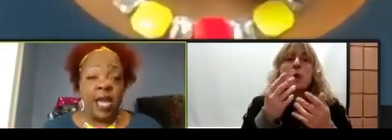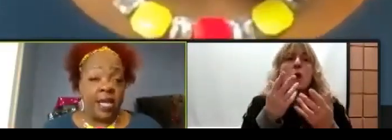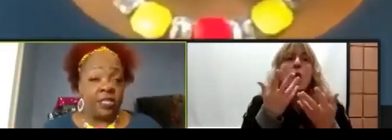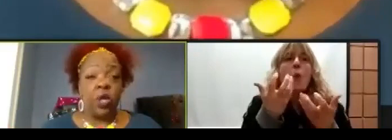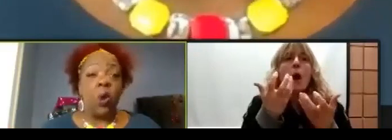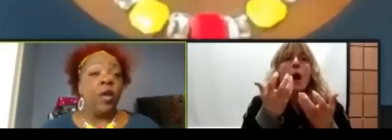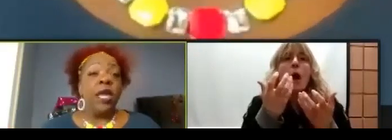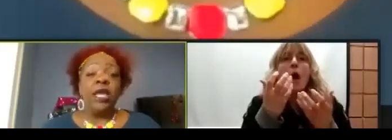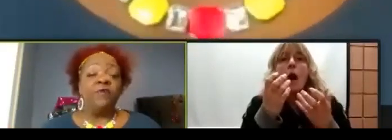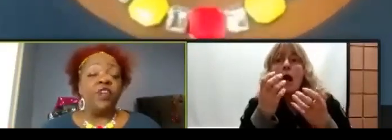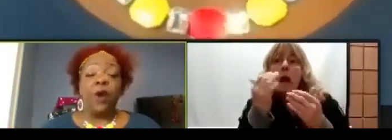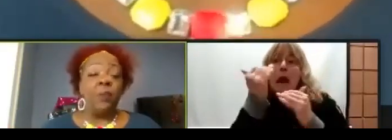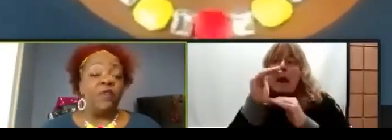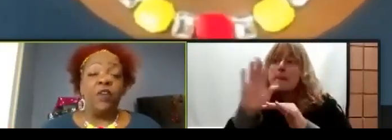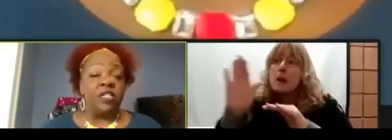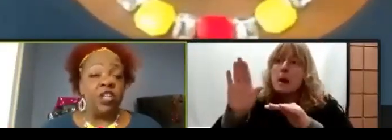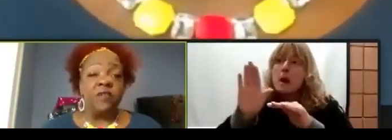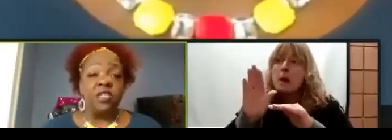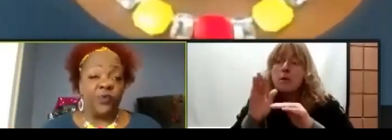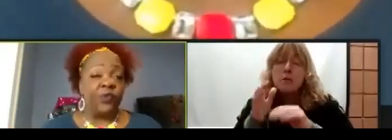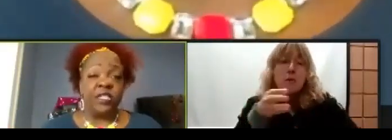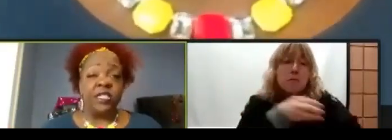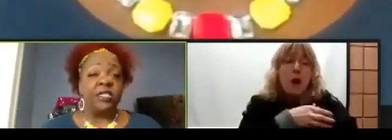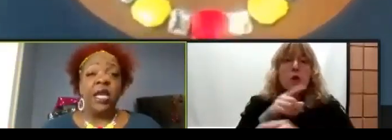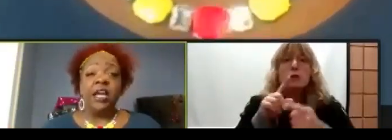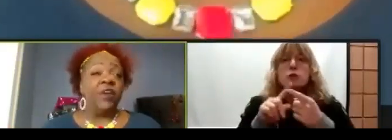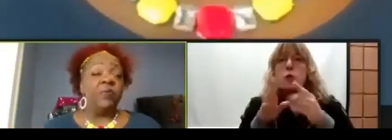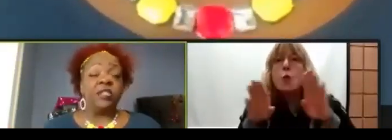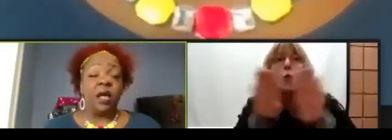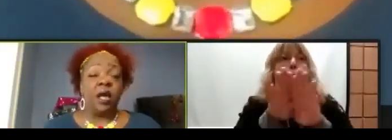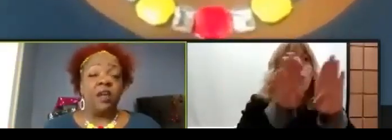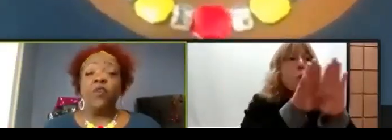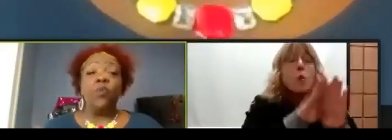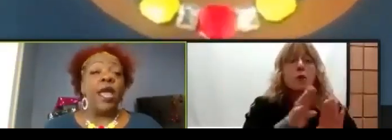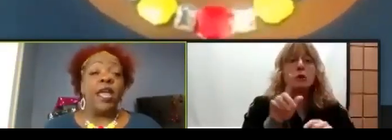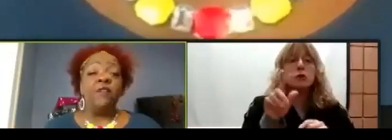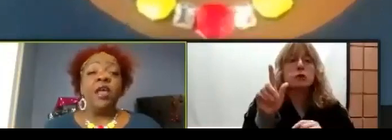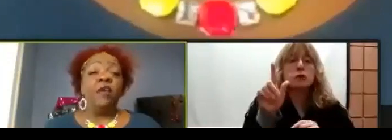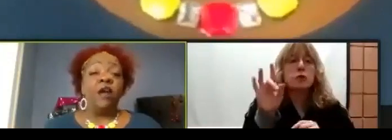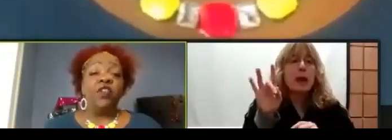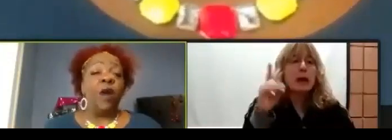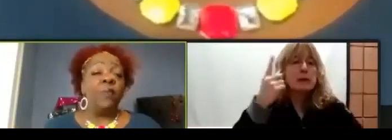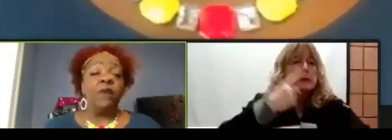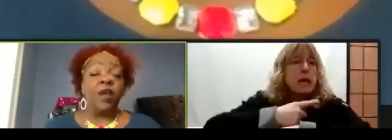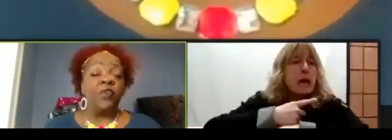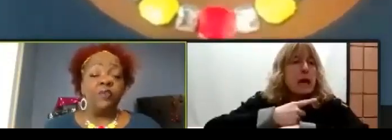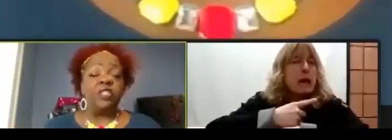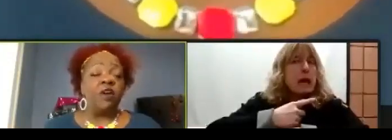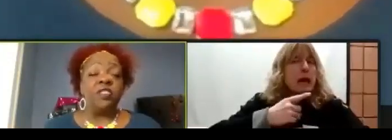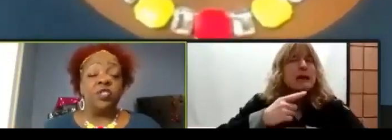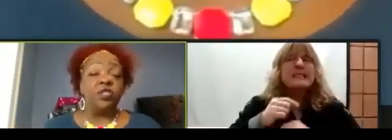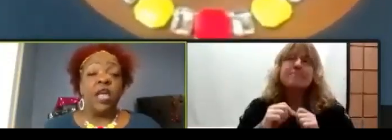y recursos si tuvieron otra manera como ellos pueden decir vamos a cerrar las cosas